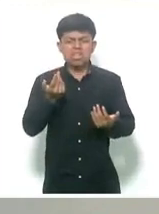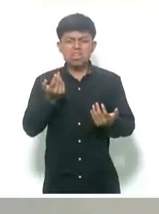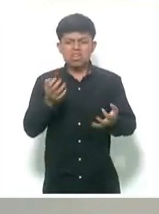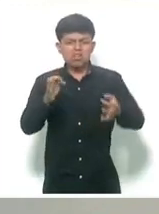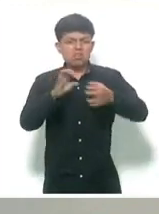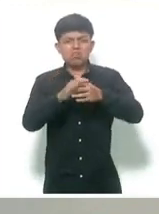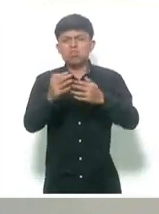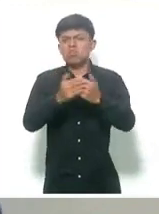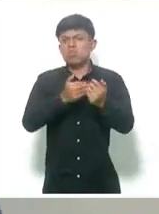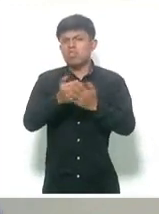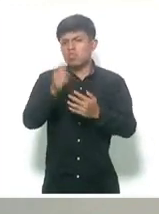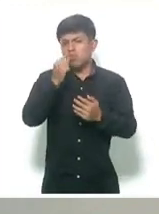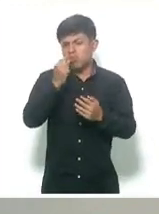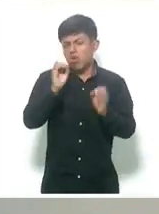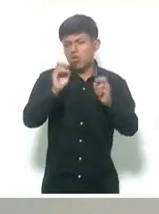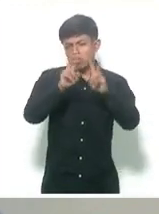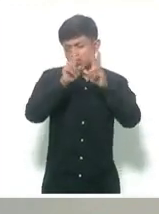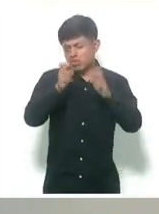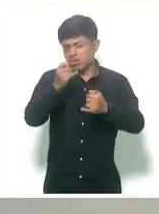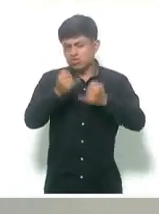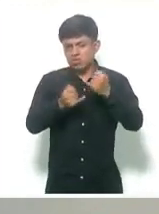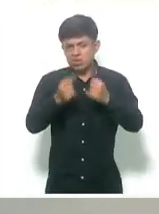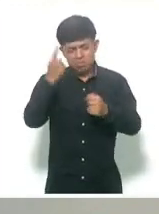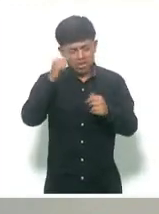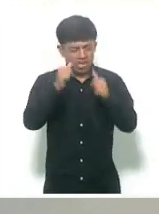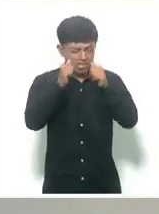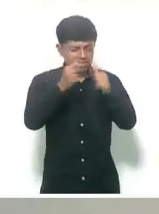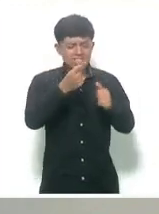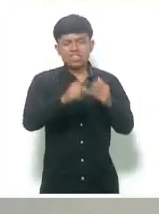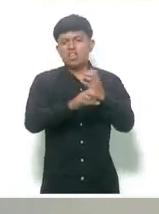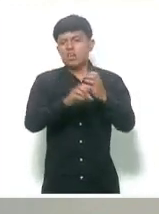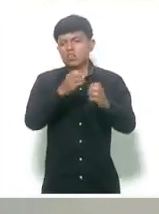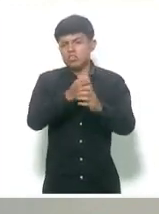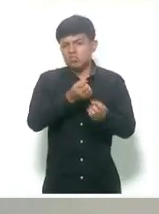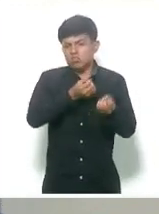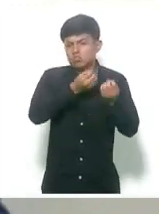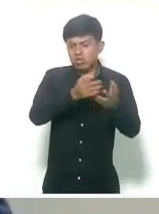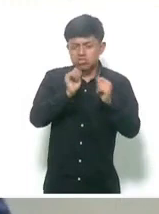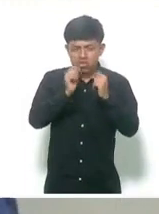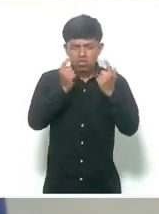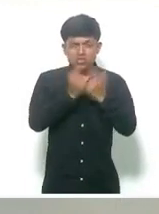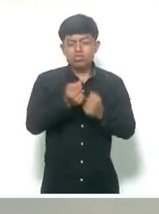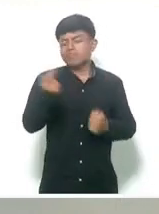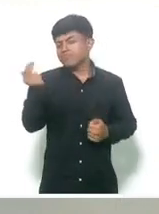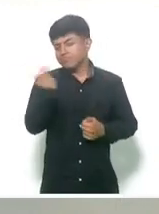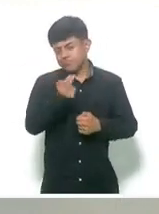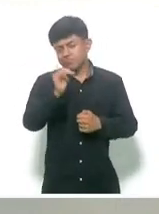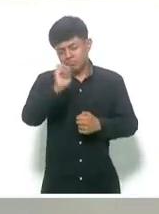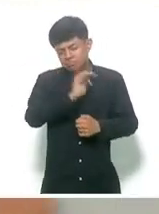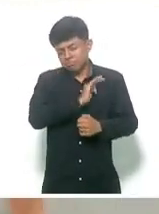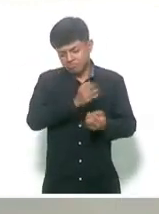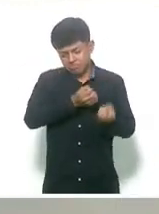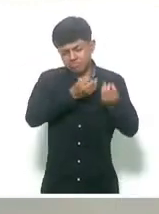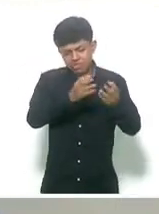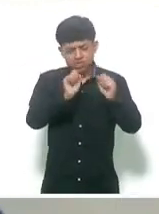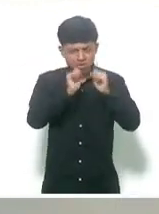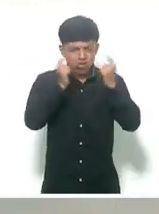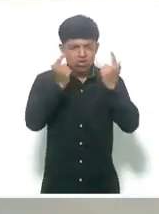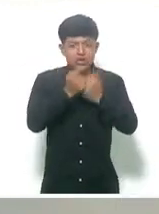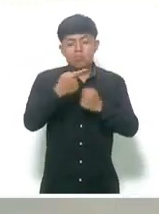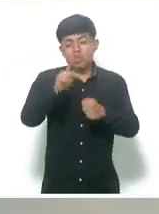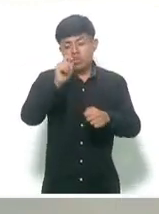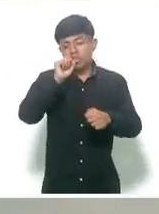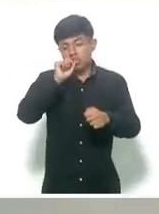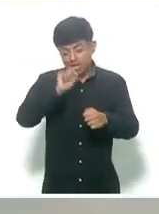modelo policíaco no sino que van más bien por la atención de las causas estructurales tienes que atender sí digamos la parte dura que es lo que estamos